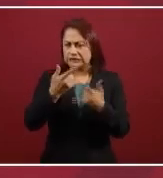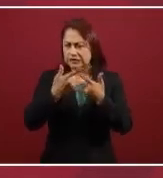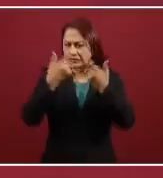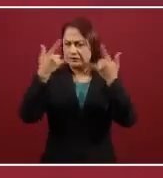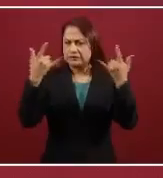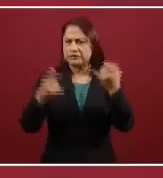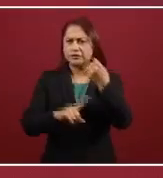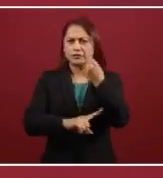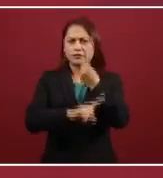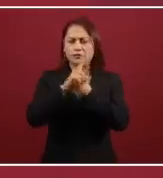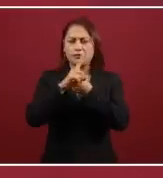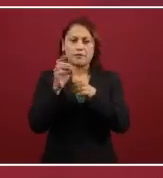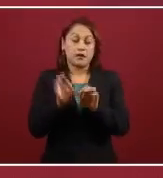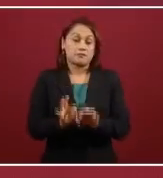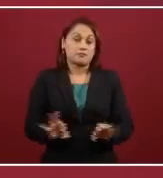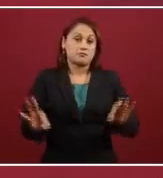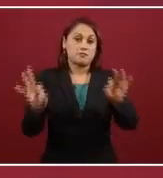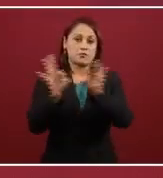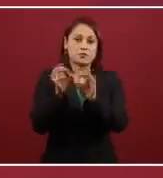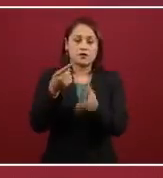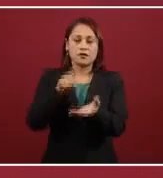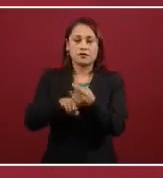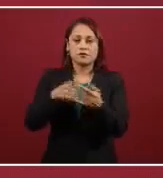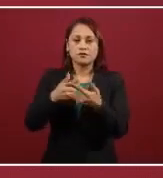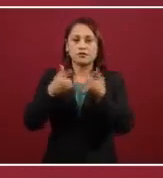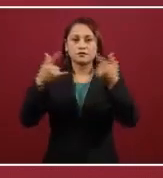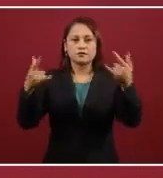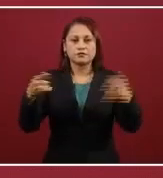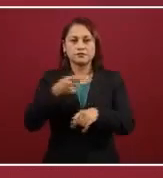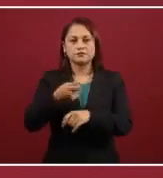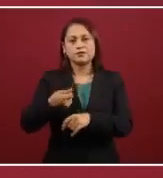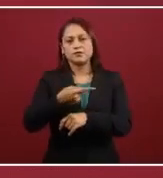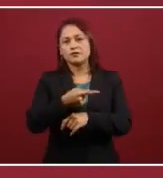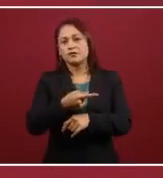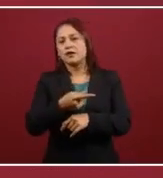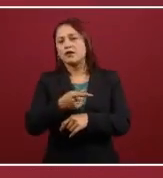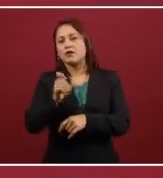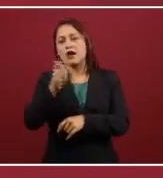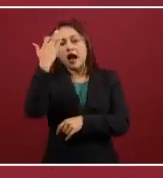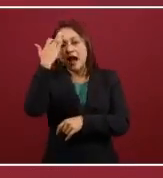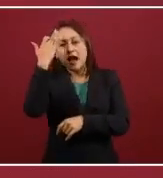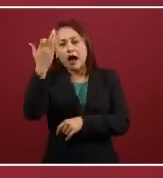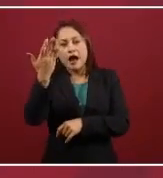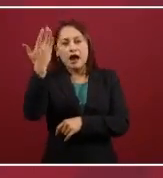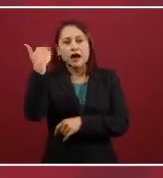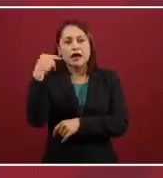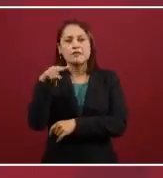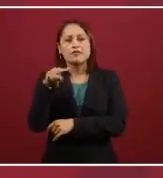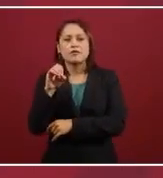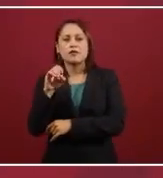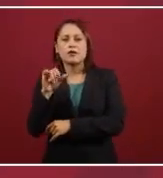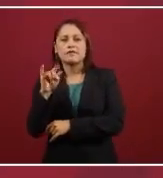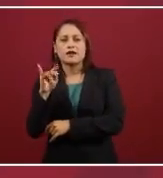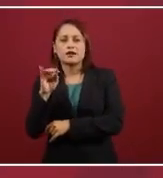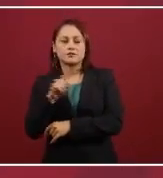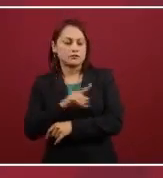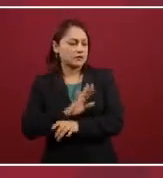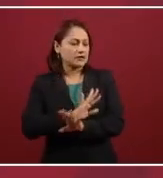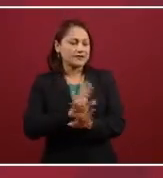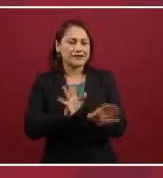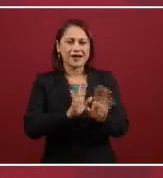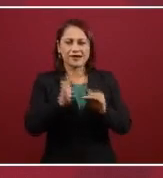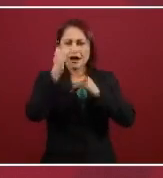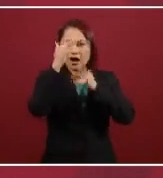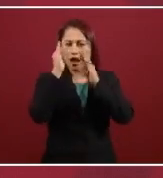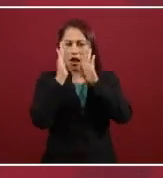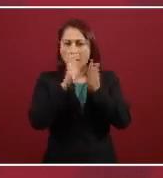del liberalismo, que se pensó que ya el Partido Conservador había desaparecido,